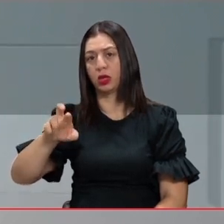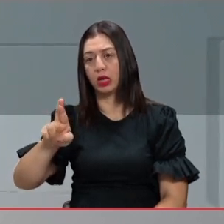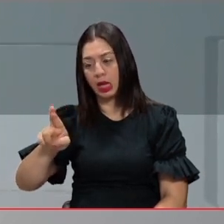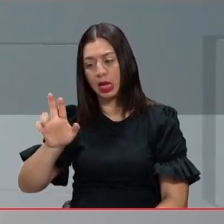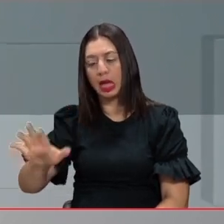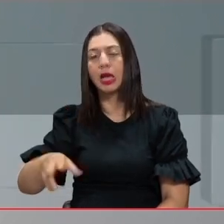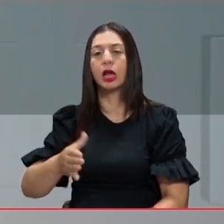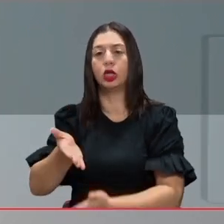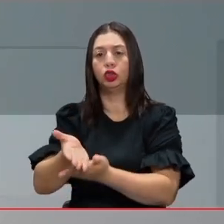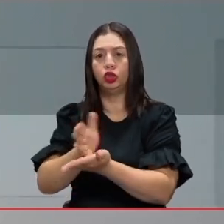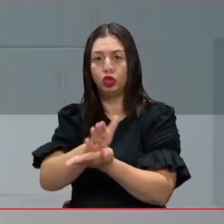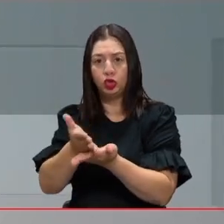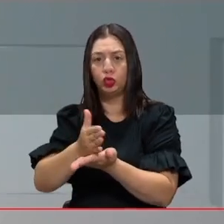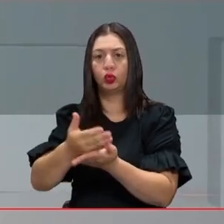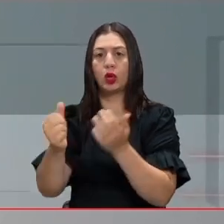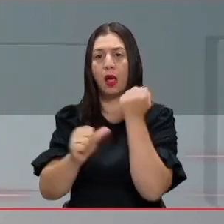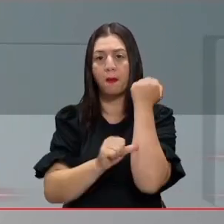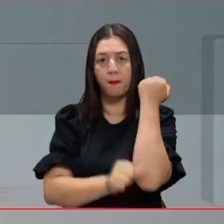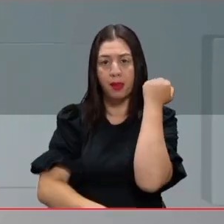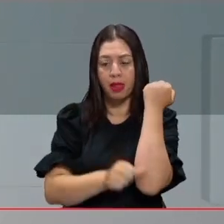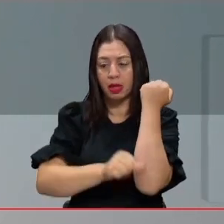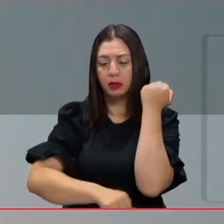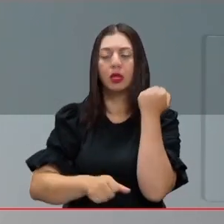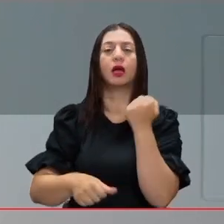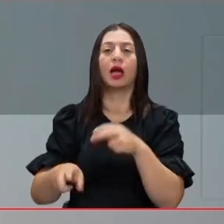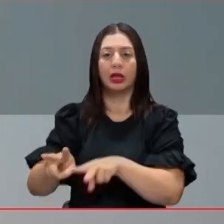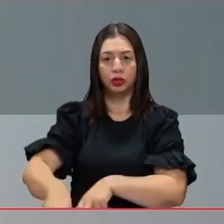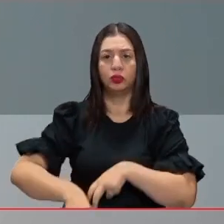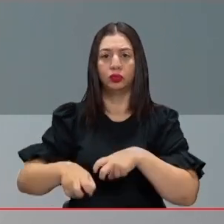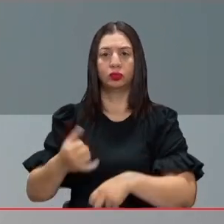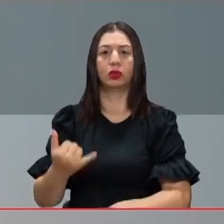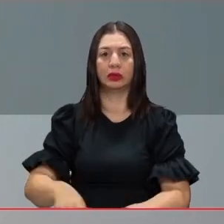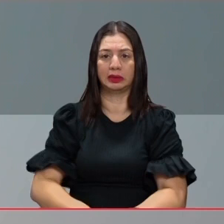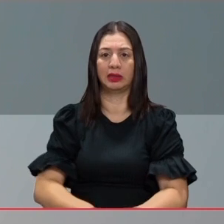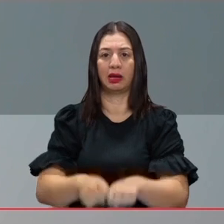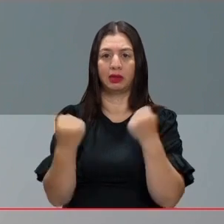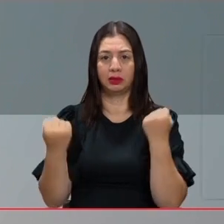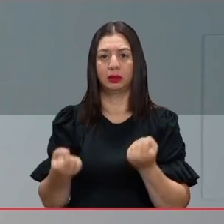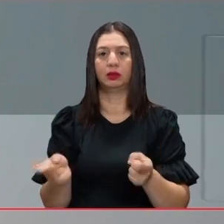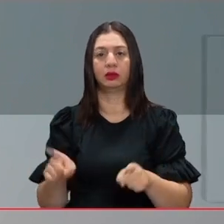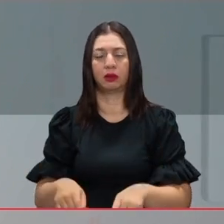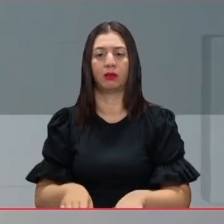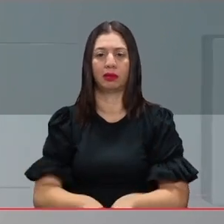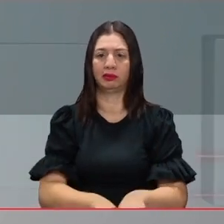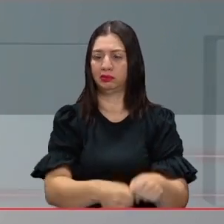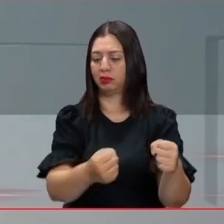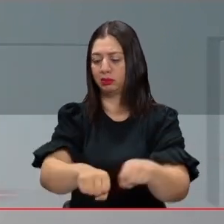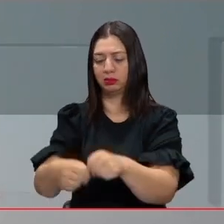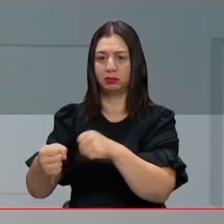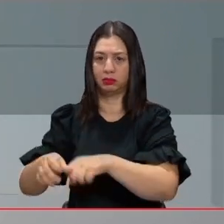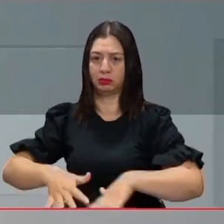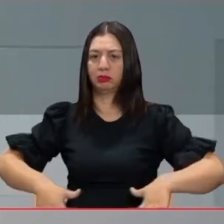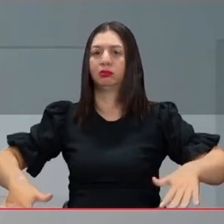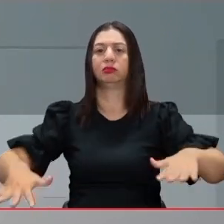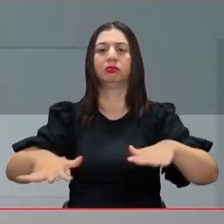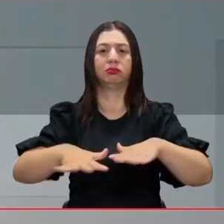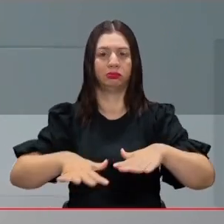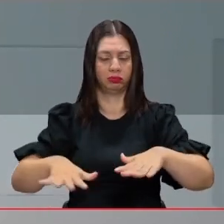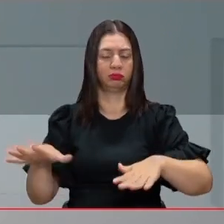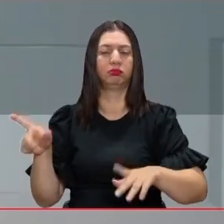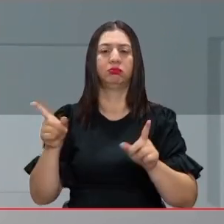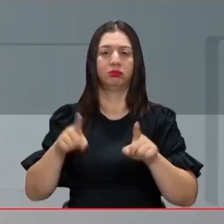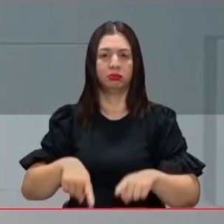cultivos de yuca, de plátano y algunos de frutales que habían en la zona. También